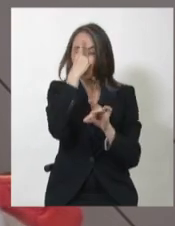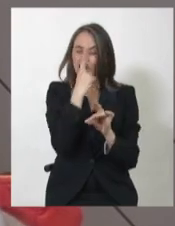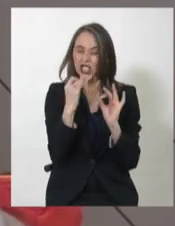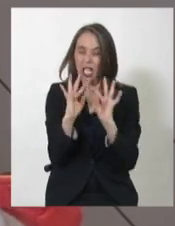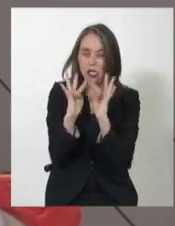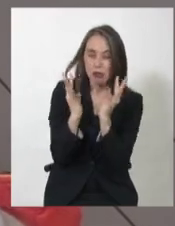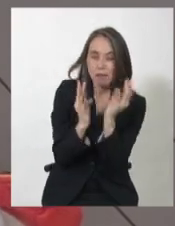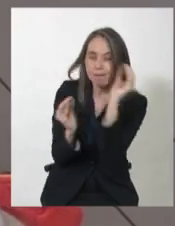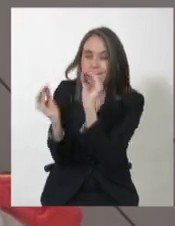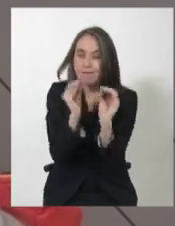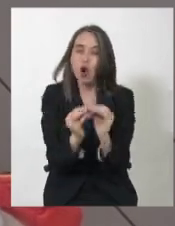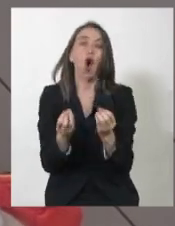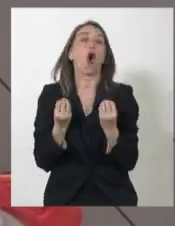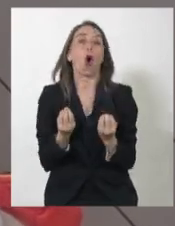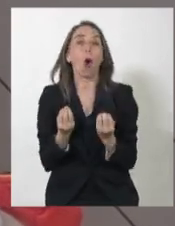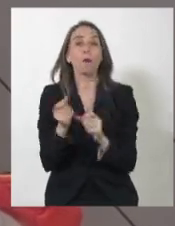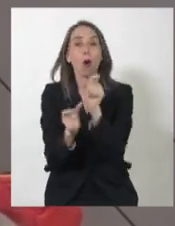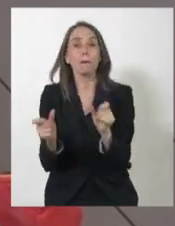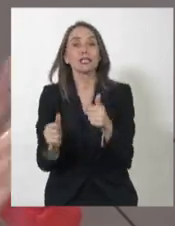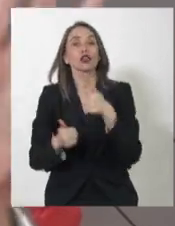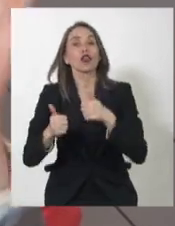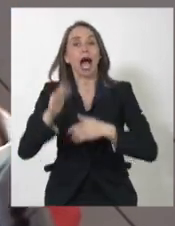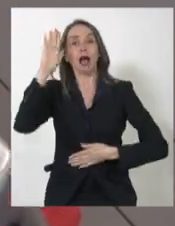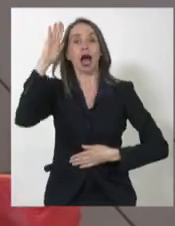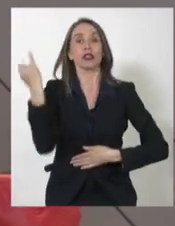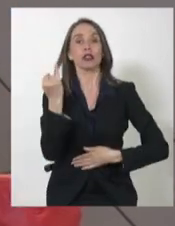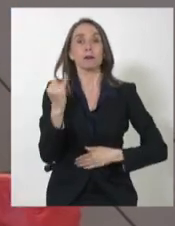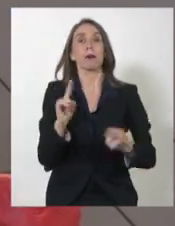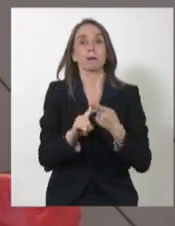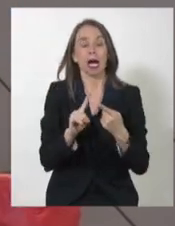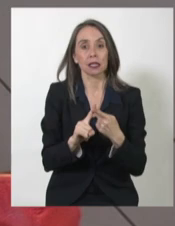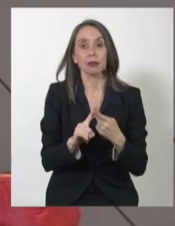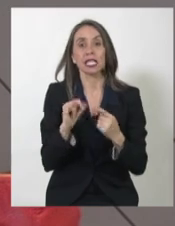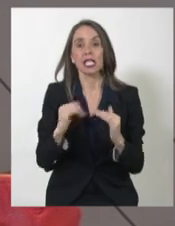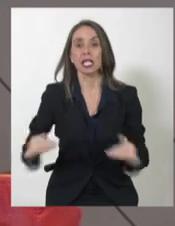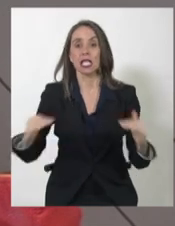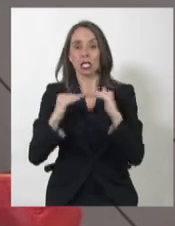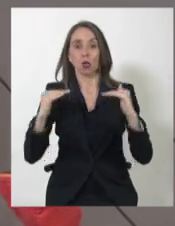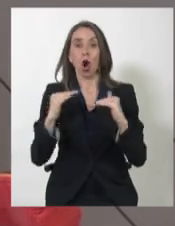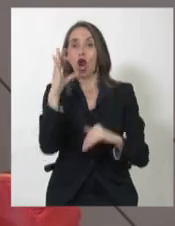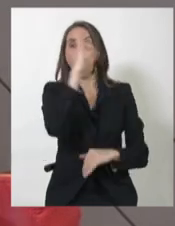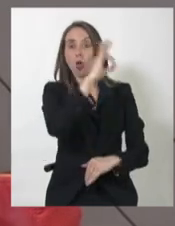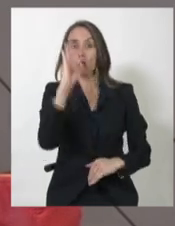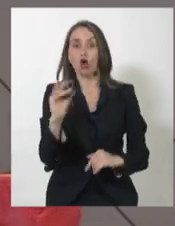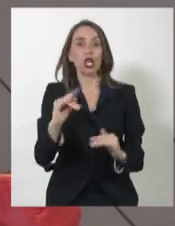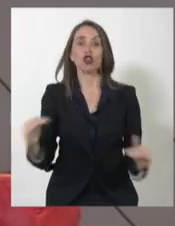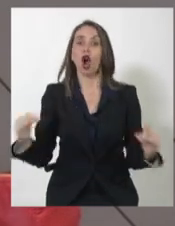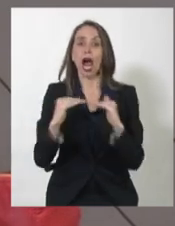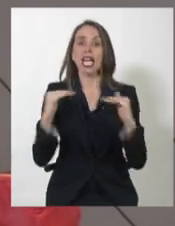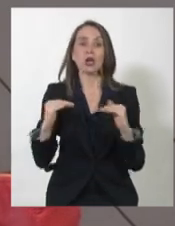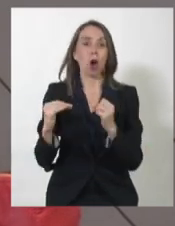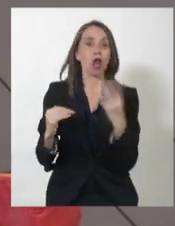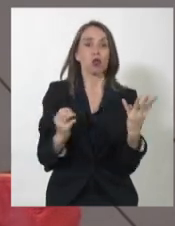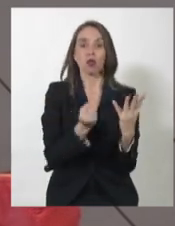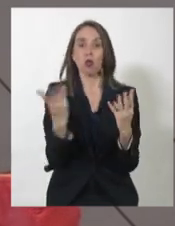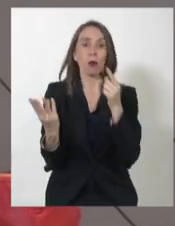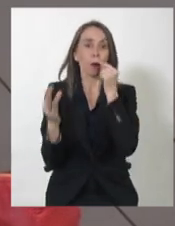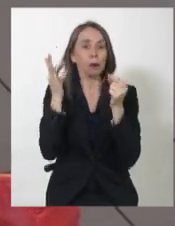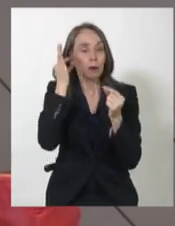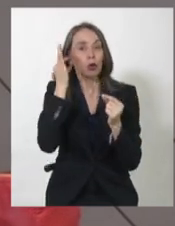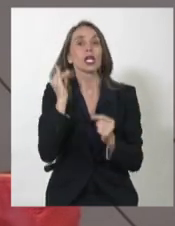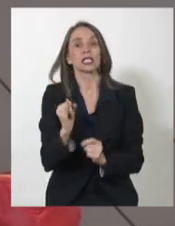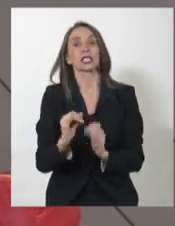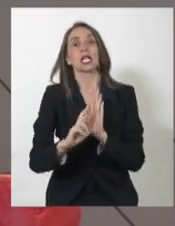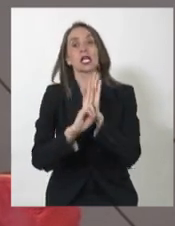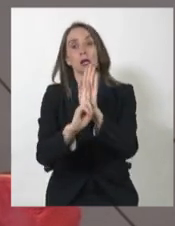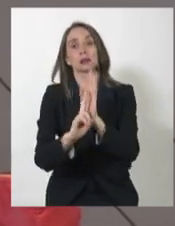mecanismo para que la participación de los independientes sea efectiva. Y suscribo la regla paritaria, no de cuota, paritaria, y la representación de pueblos originarios,